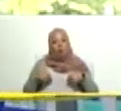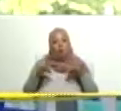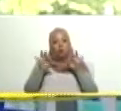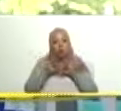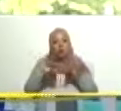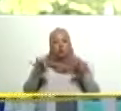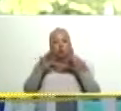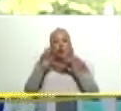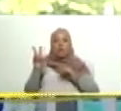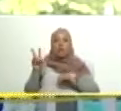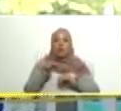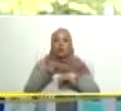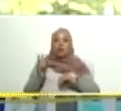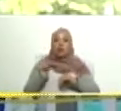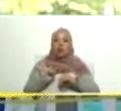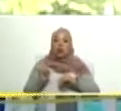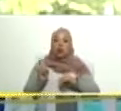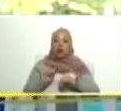Venezuela.